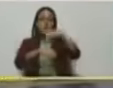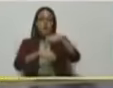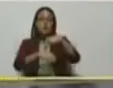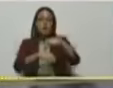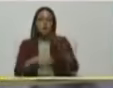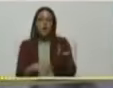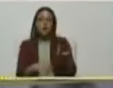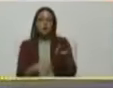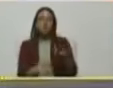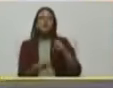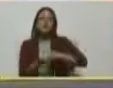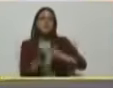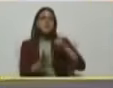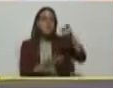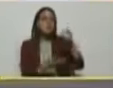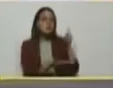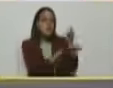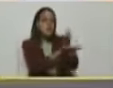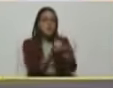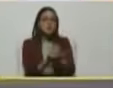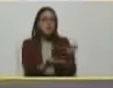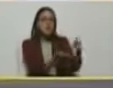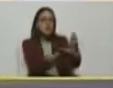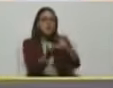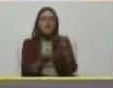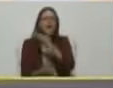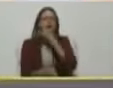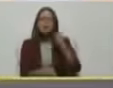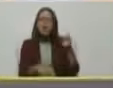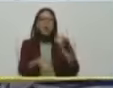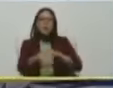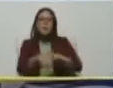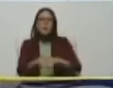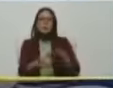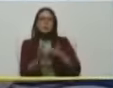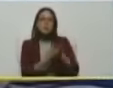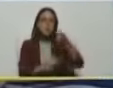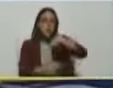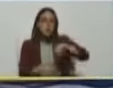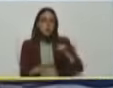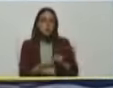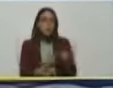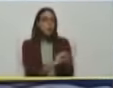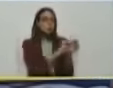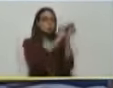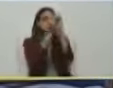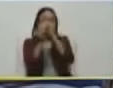Así que las inversiones de ustedes llegan en el mejor momento de la recuperación